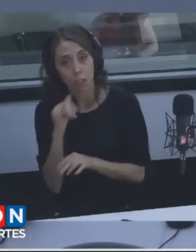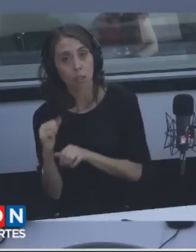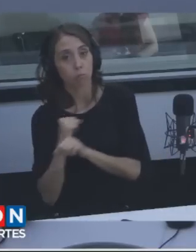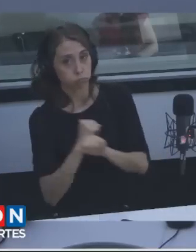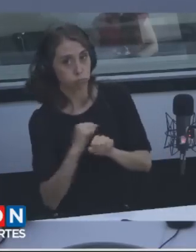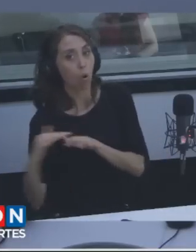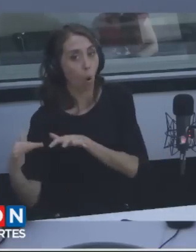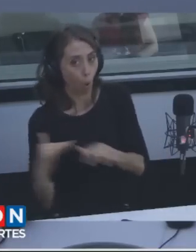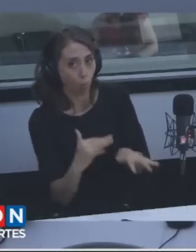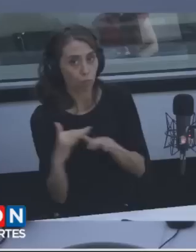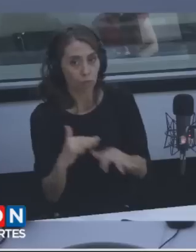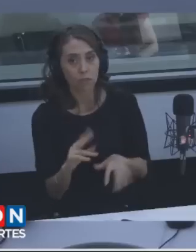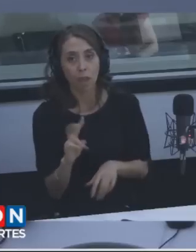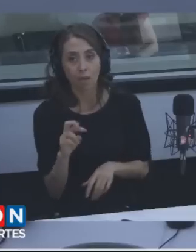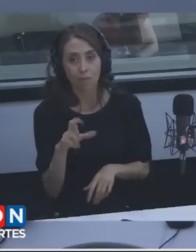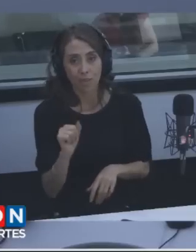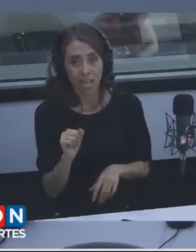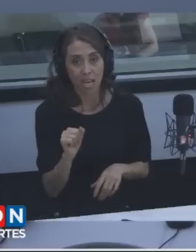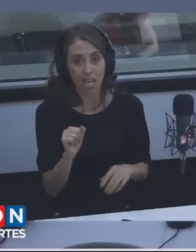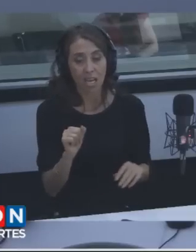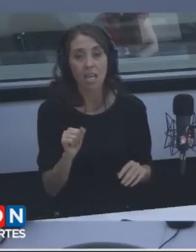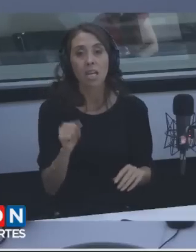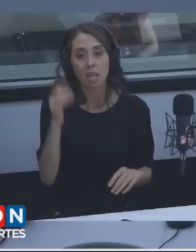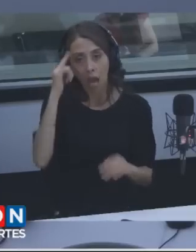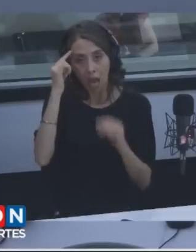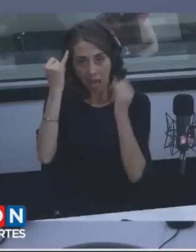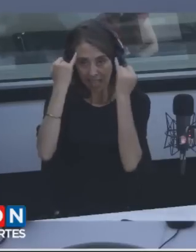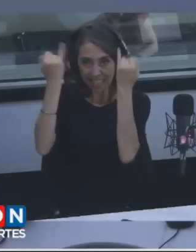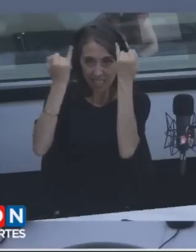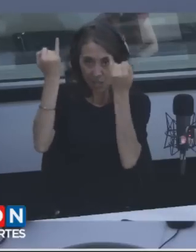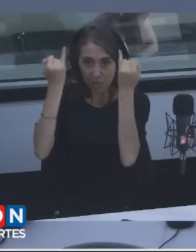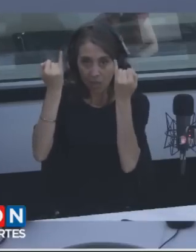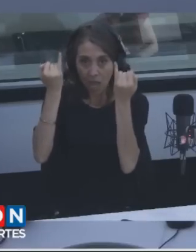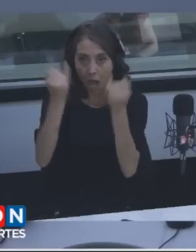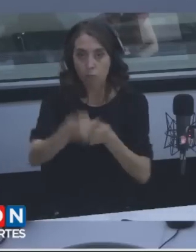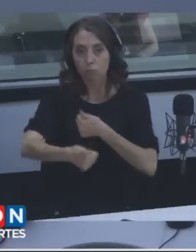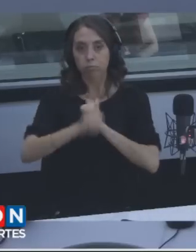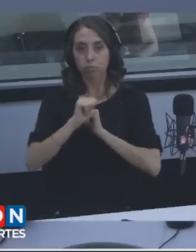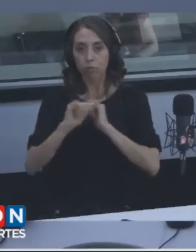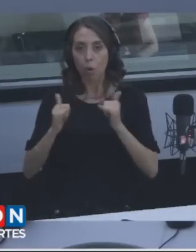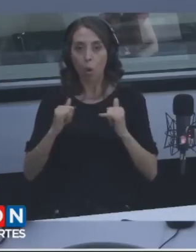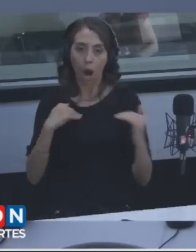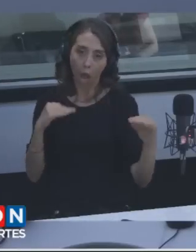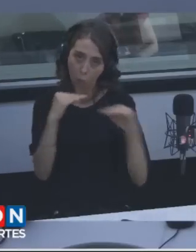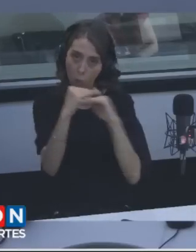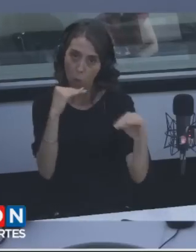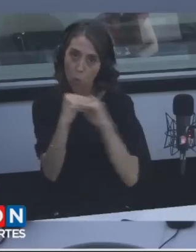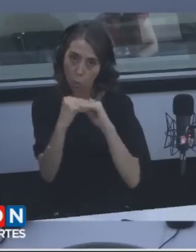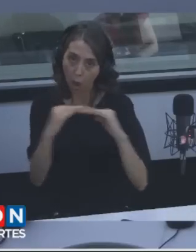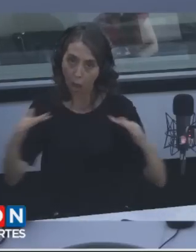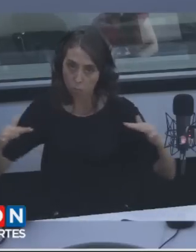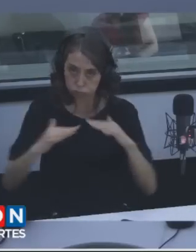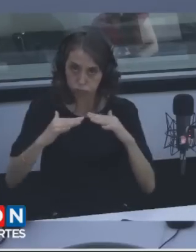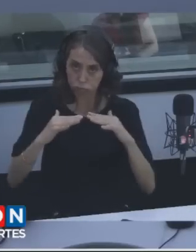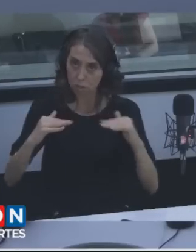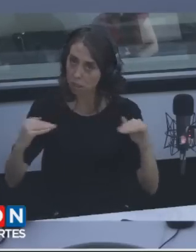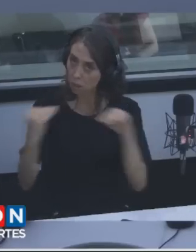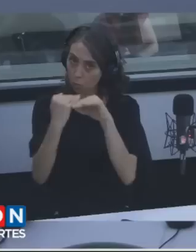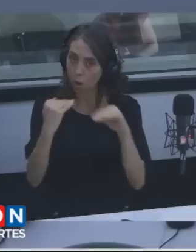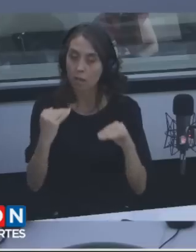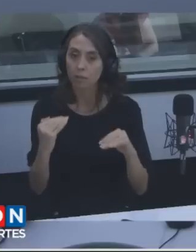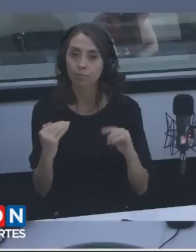que Vera se lo comió su propia ideología futbolística de salir a jugar de igual a igual, de no ponerle un